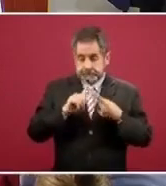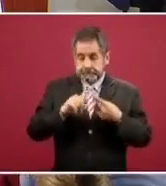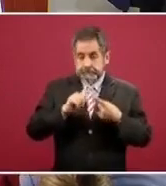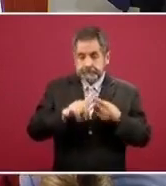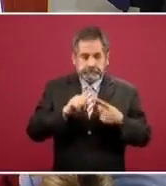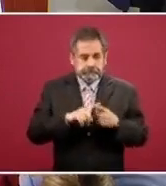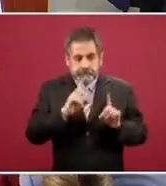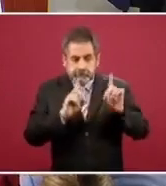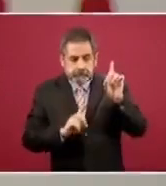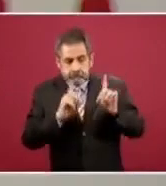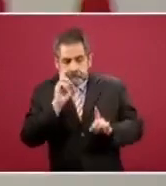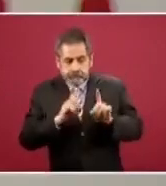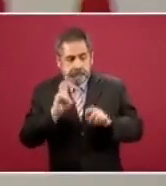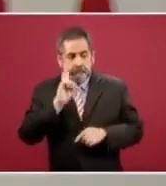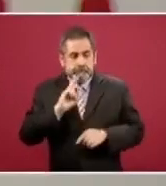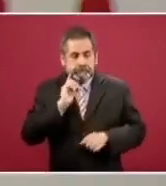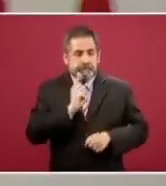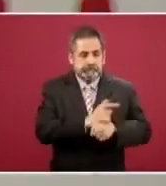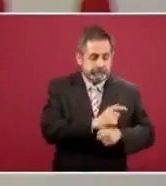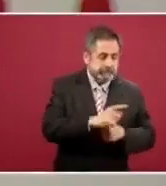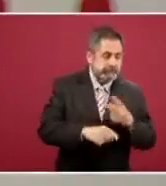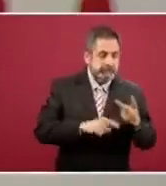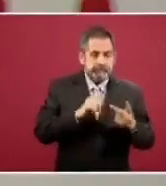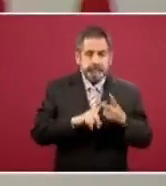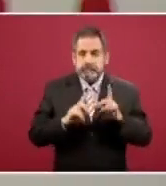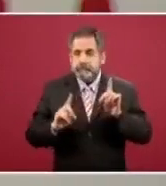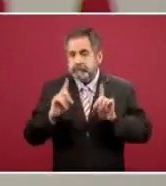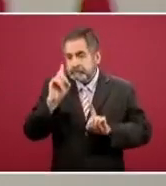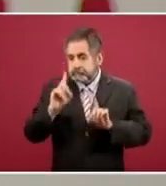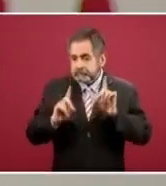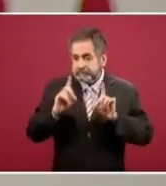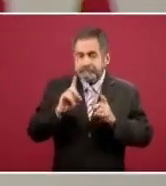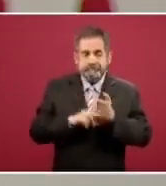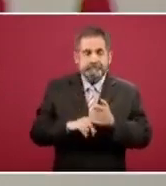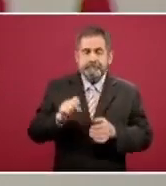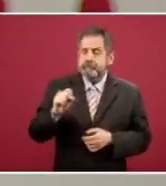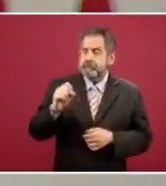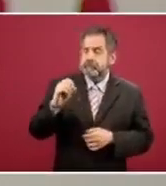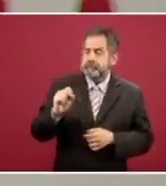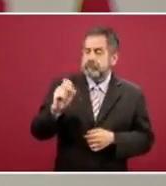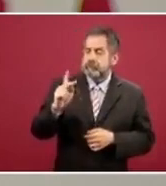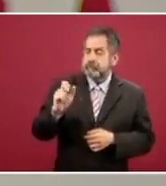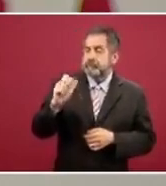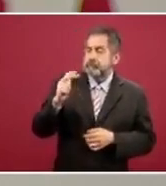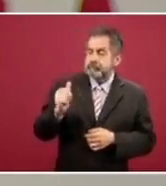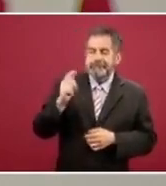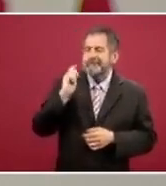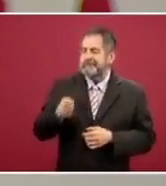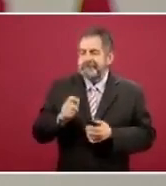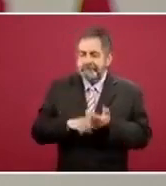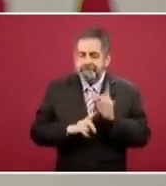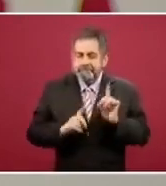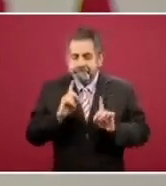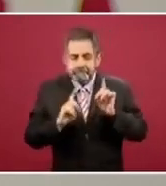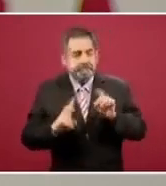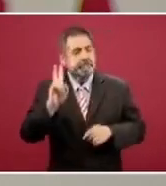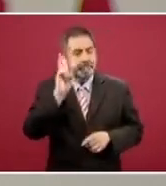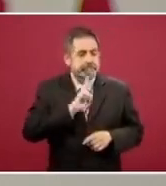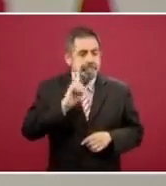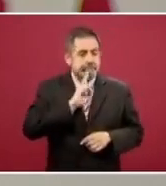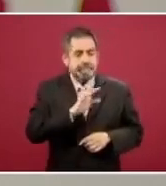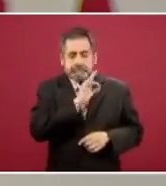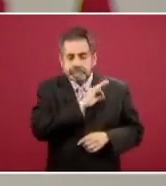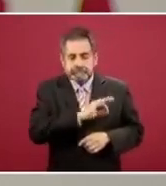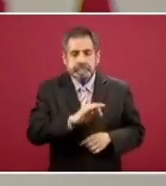casos sospechosos y la definición de sospechoso es muy importante porque nos permite lo más oportunamente